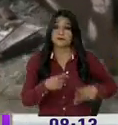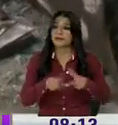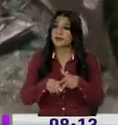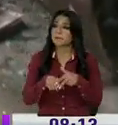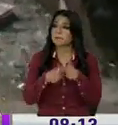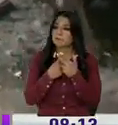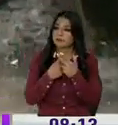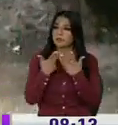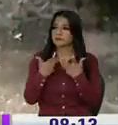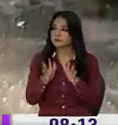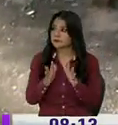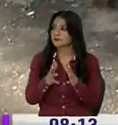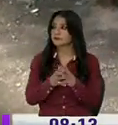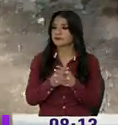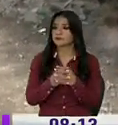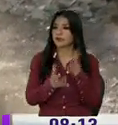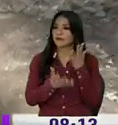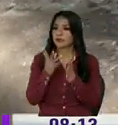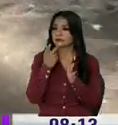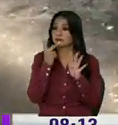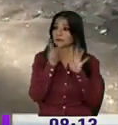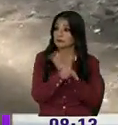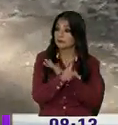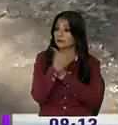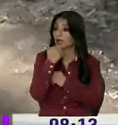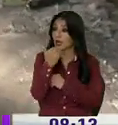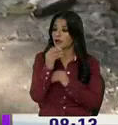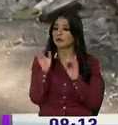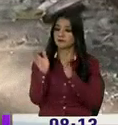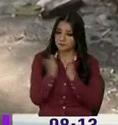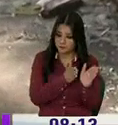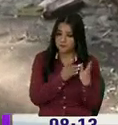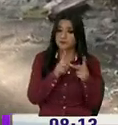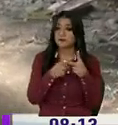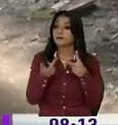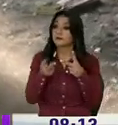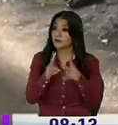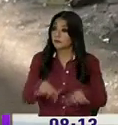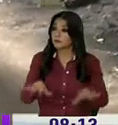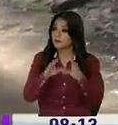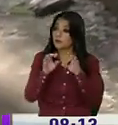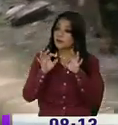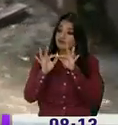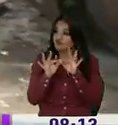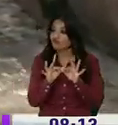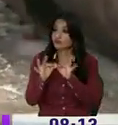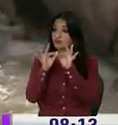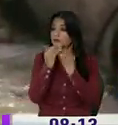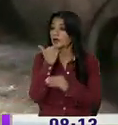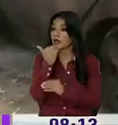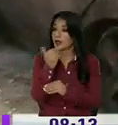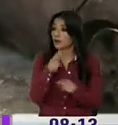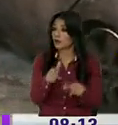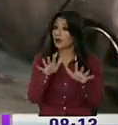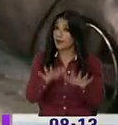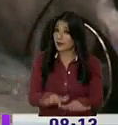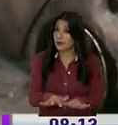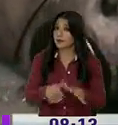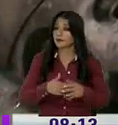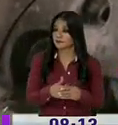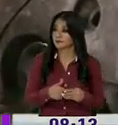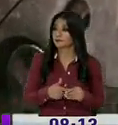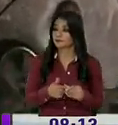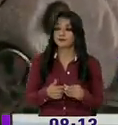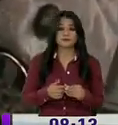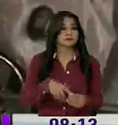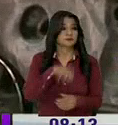con una acción tal vez para recuperar estas unidades de policías comunitarias, esta aquí donde nos encontramos, la VC?